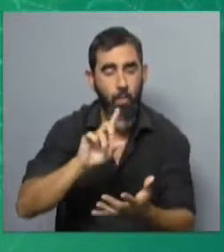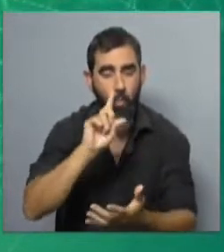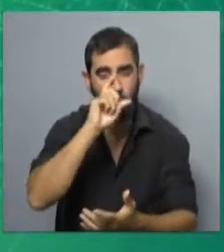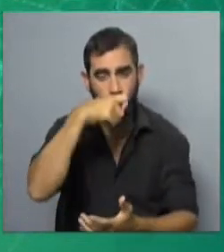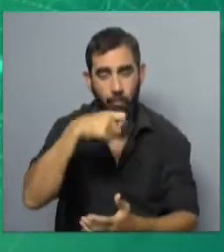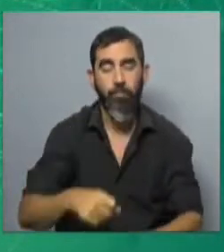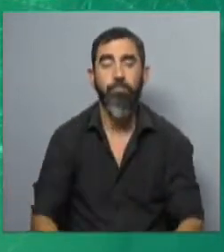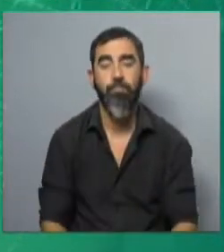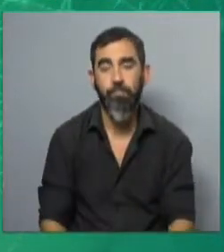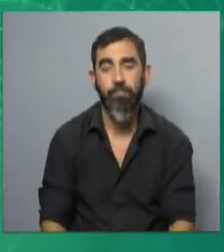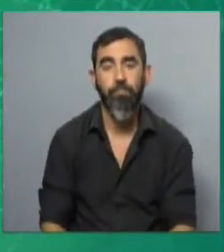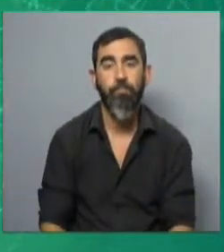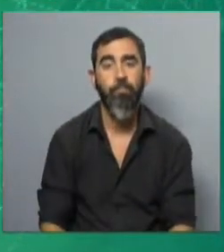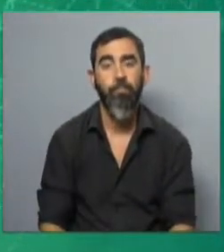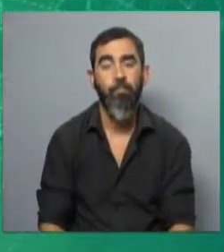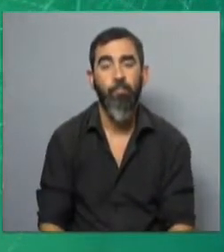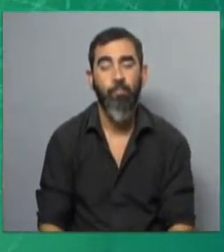Adelante, bienvenido.